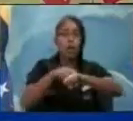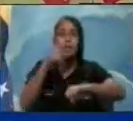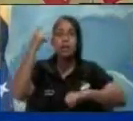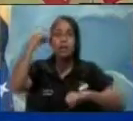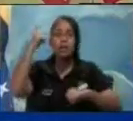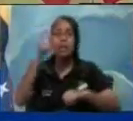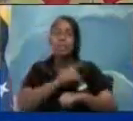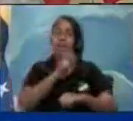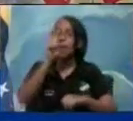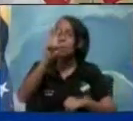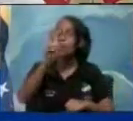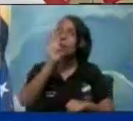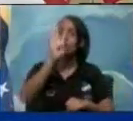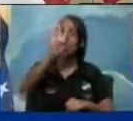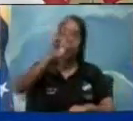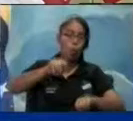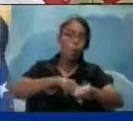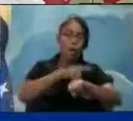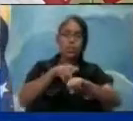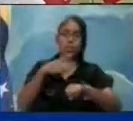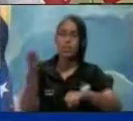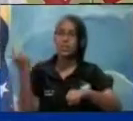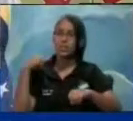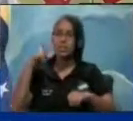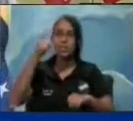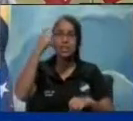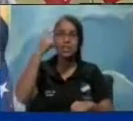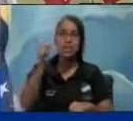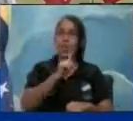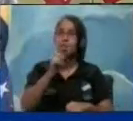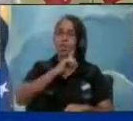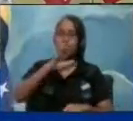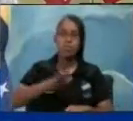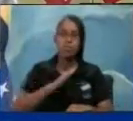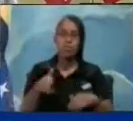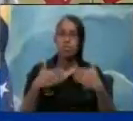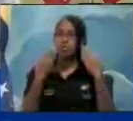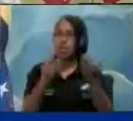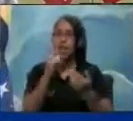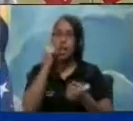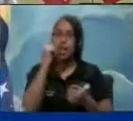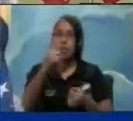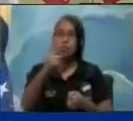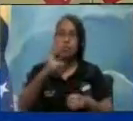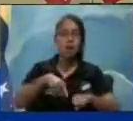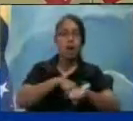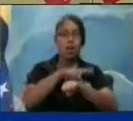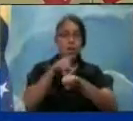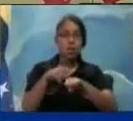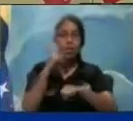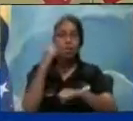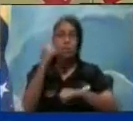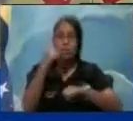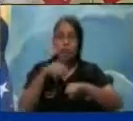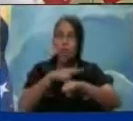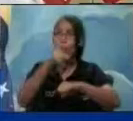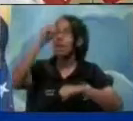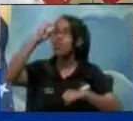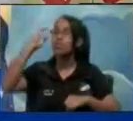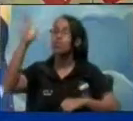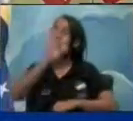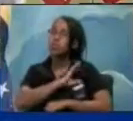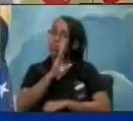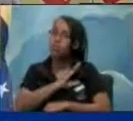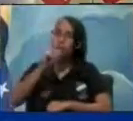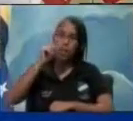las 24 horas que tiene el día, no podemos darle una hora, una horita, no le podemos